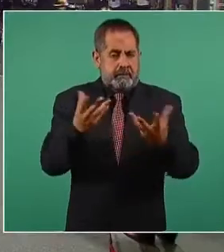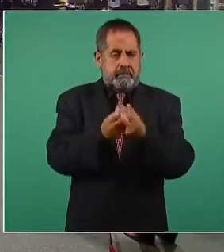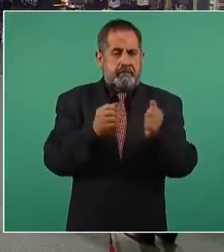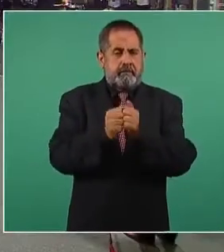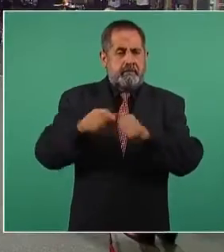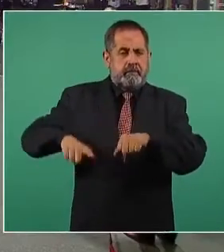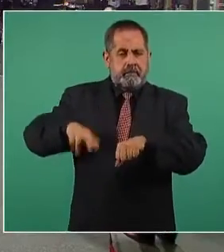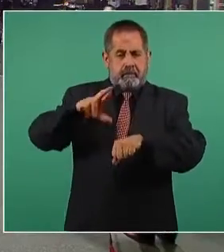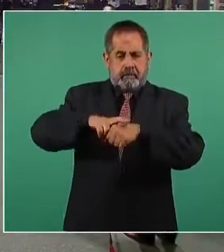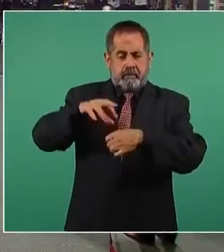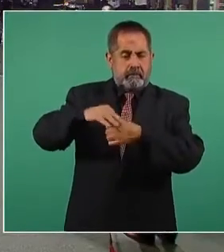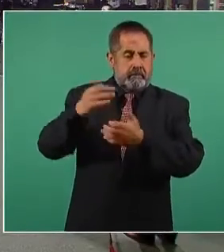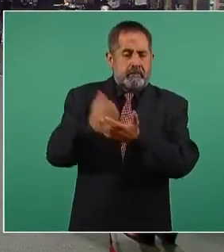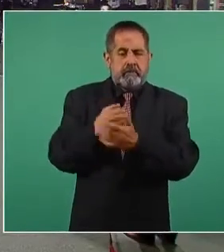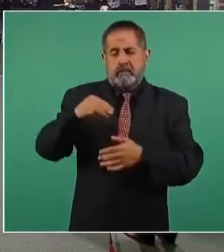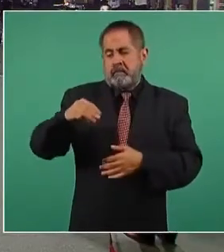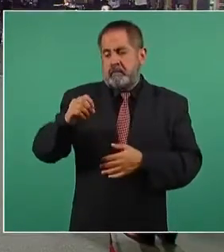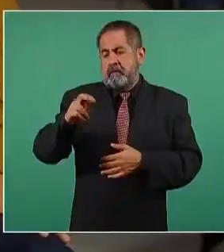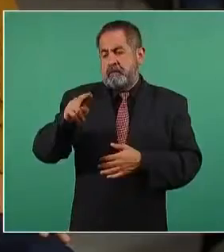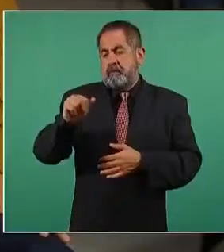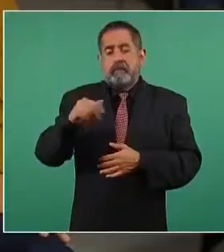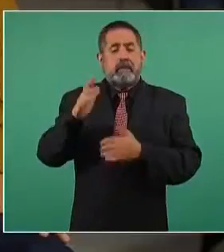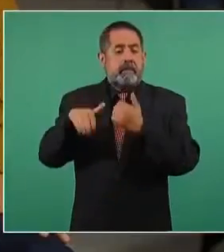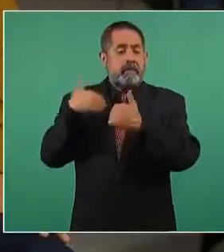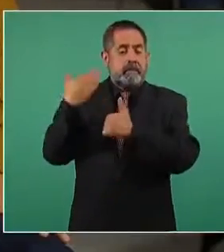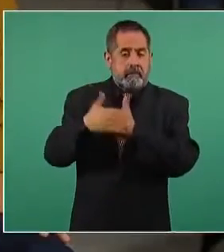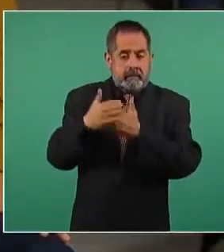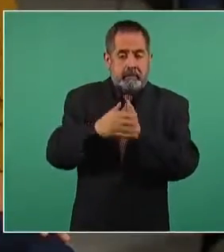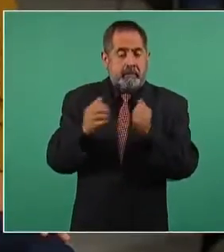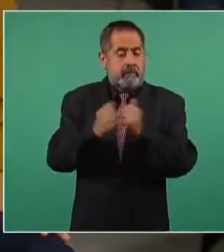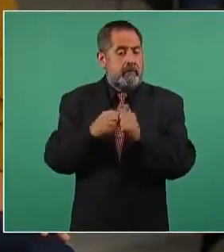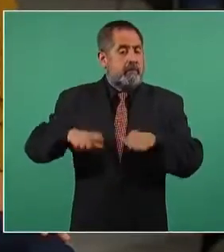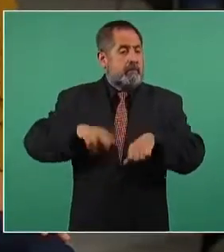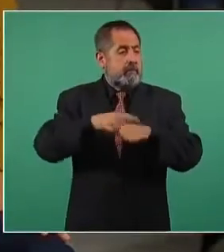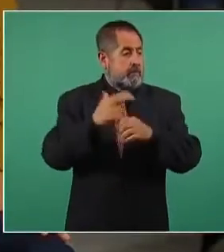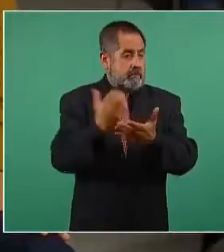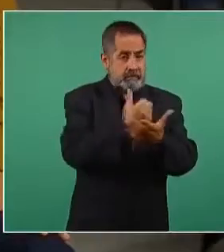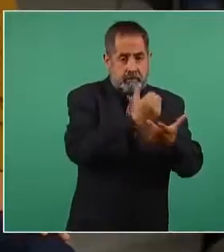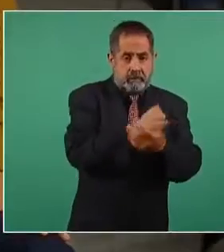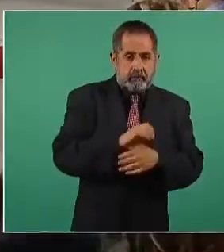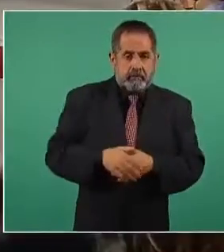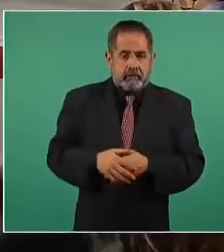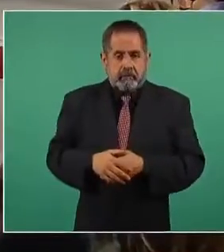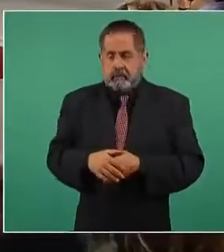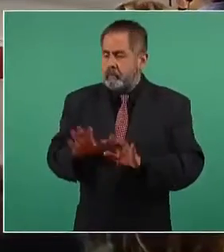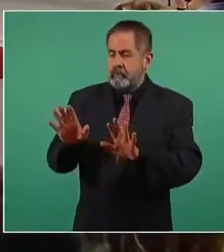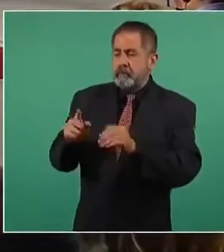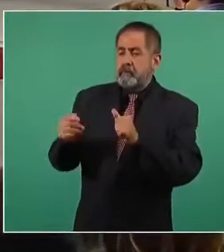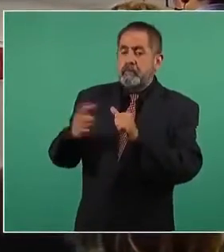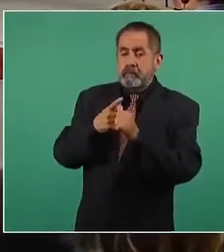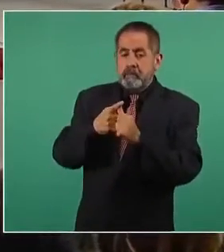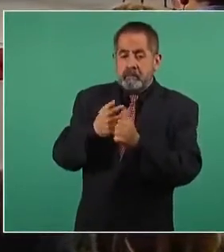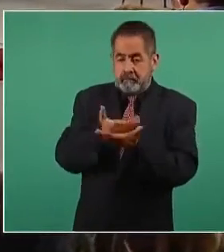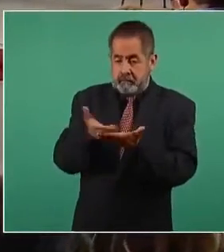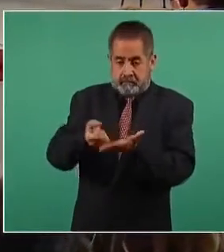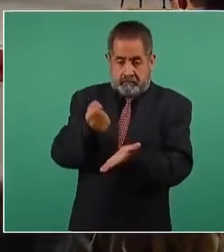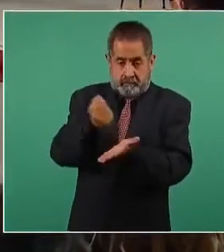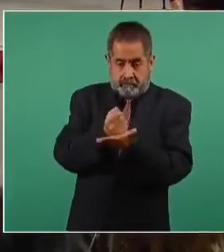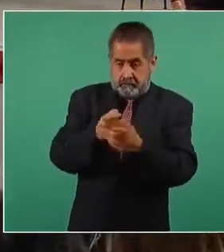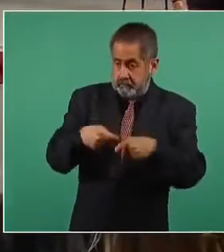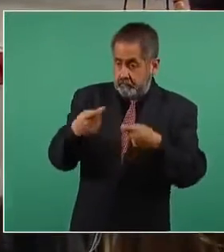gobernadores electos de Morena y si posteriormente se reuniría con los demás gobernadores. Hasta que ya se resuelva en